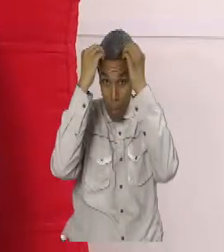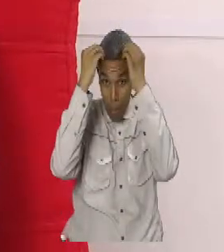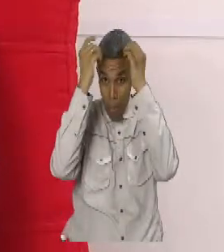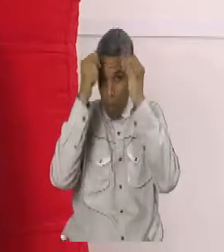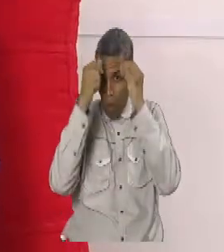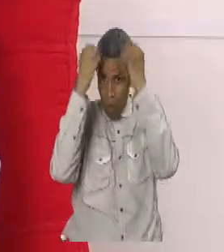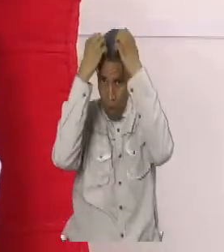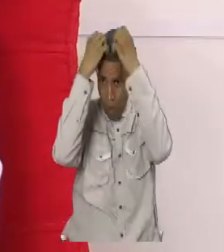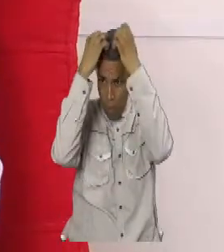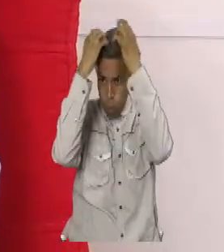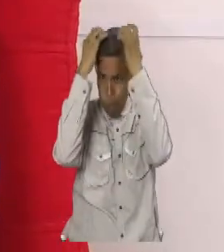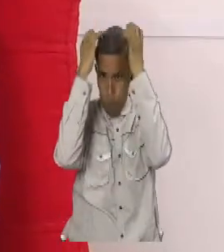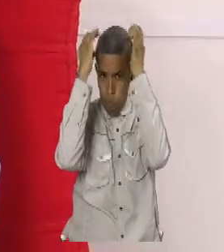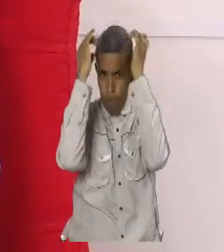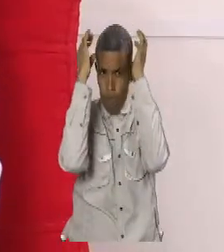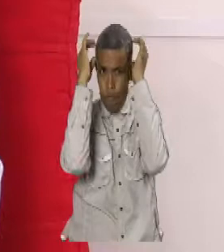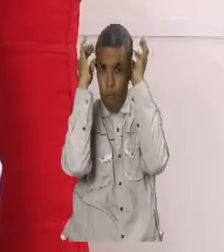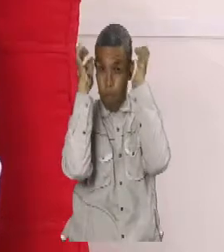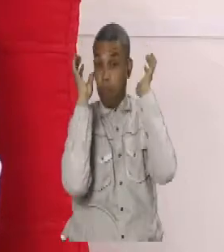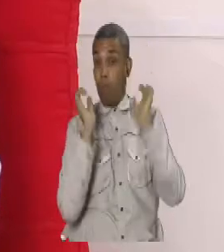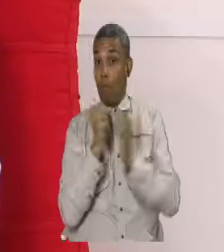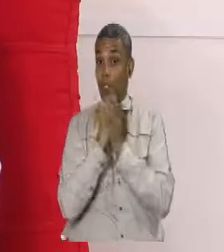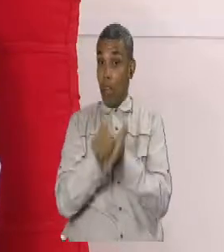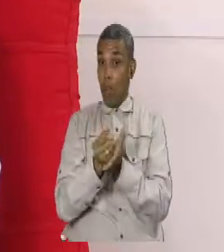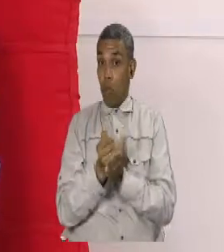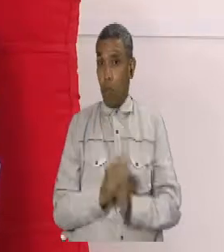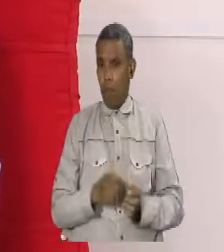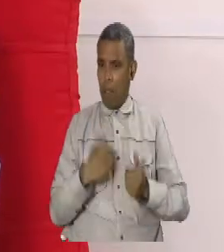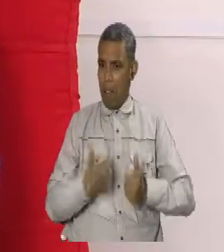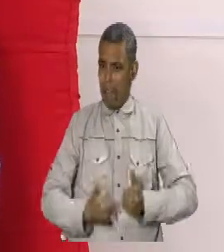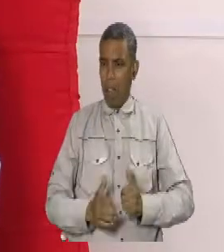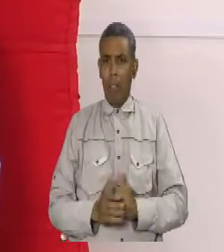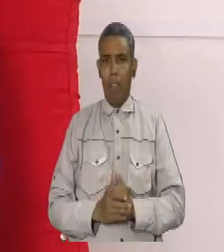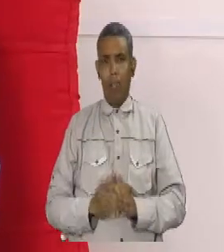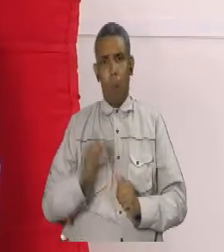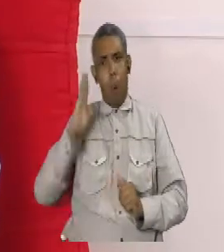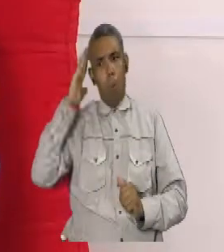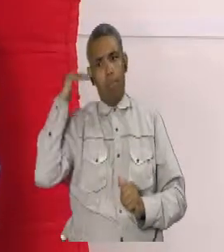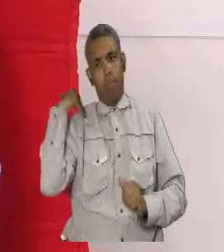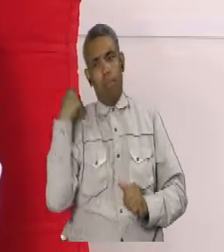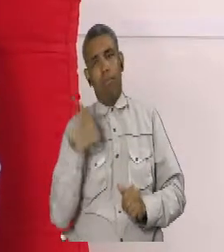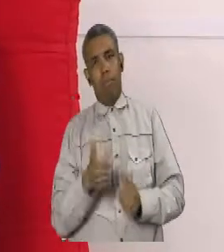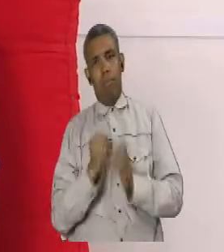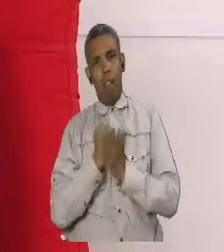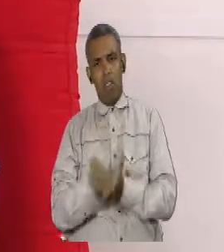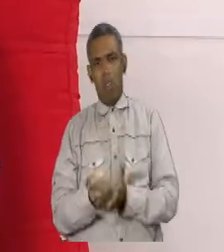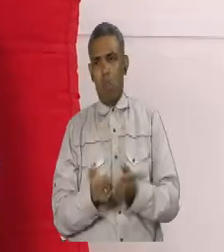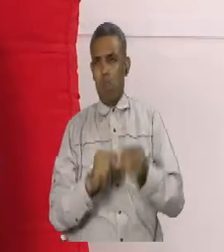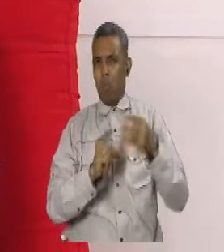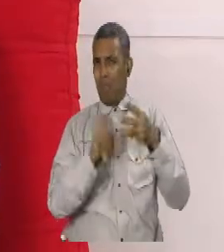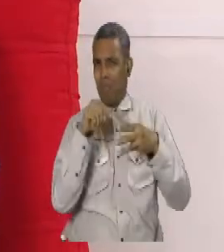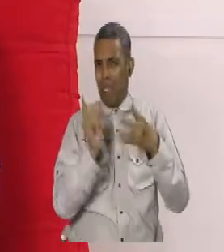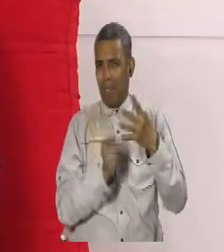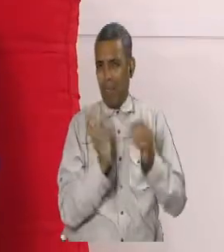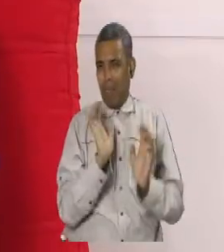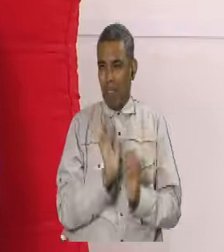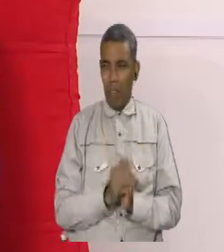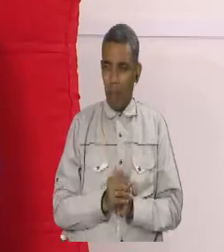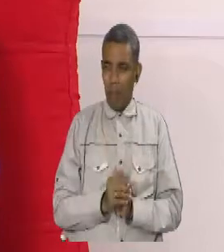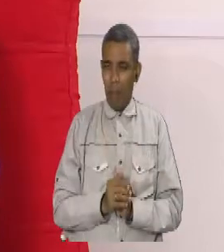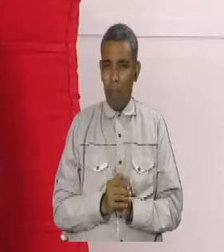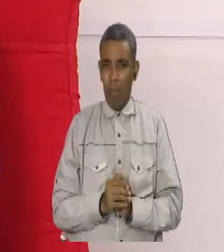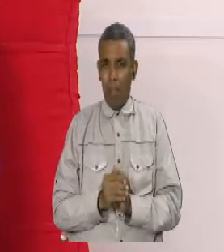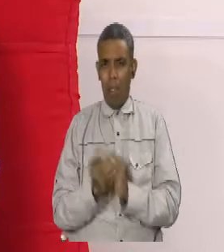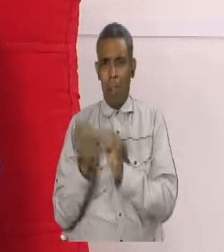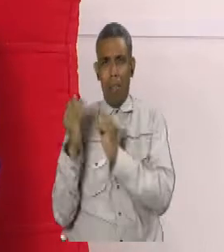específicamente, hasta empezar diferentes tipos de tratamiento para el cabello, infiltraciones, diferentes tipos, dependiendo de lo